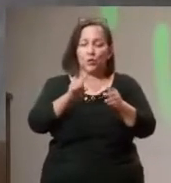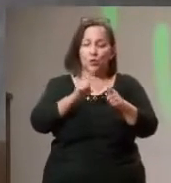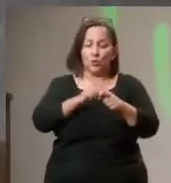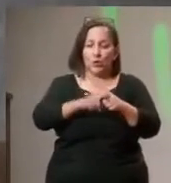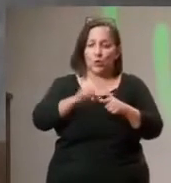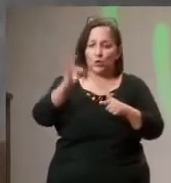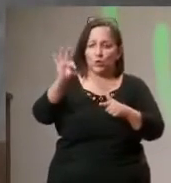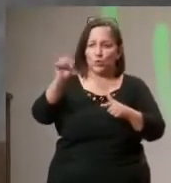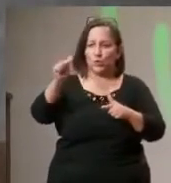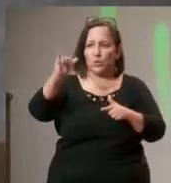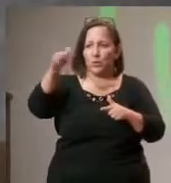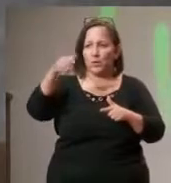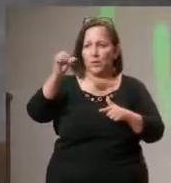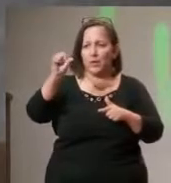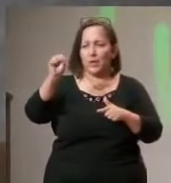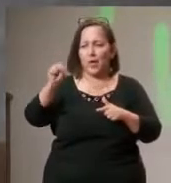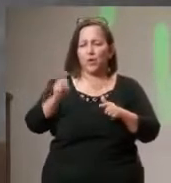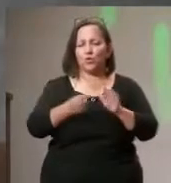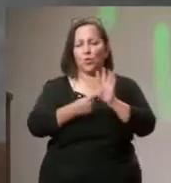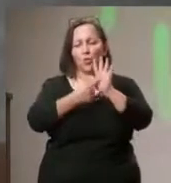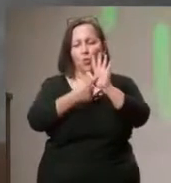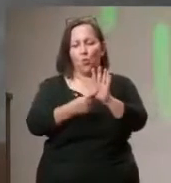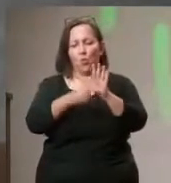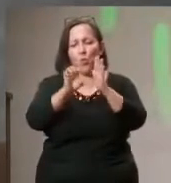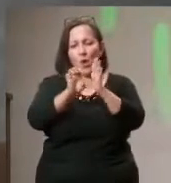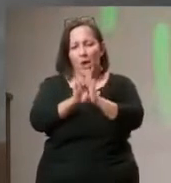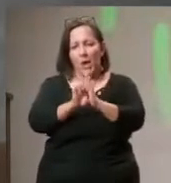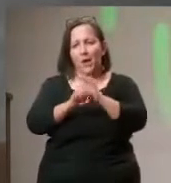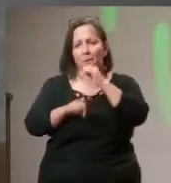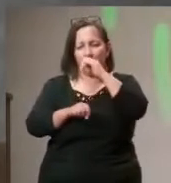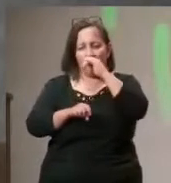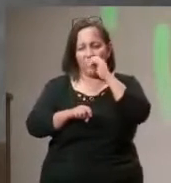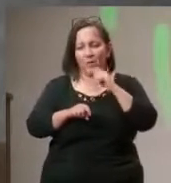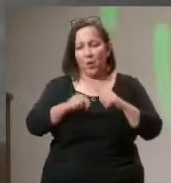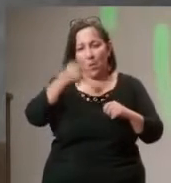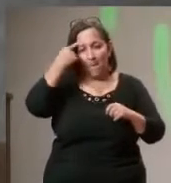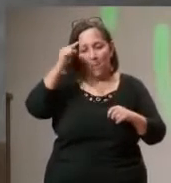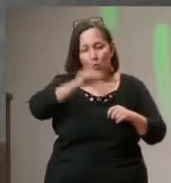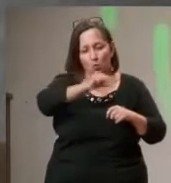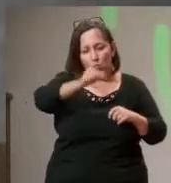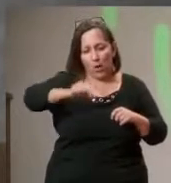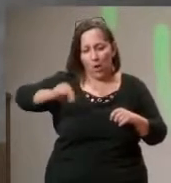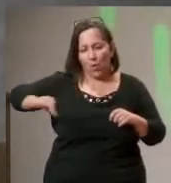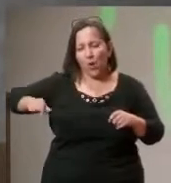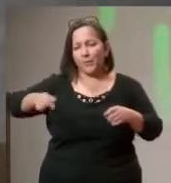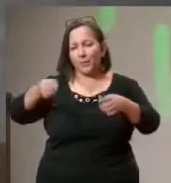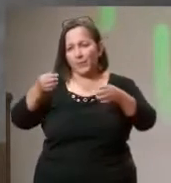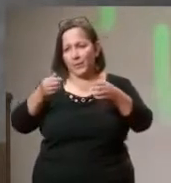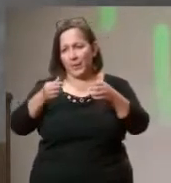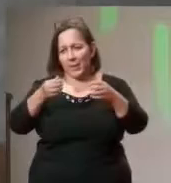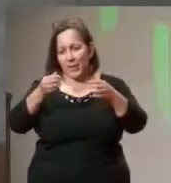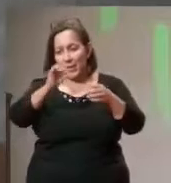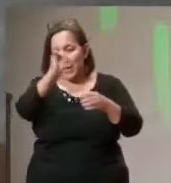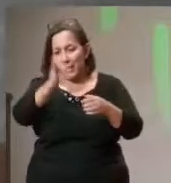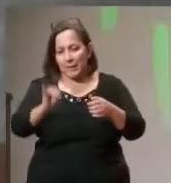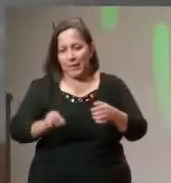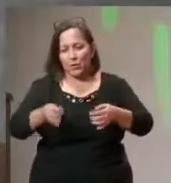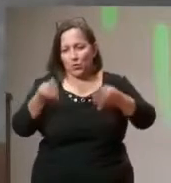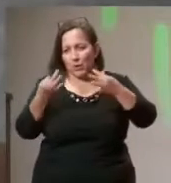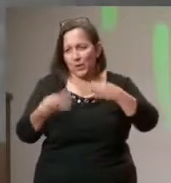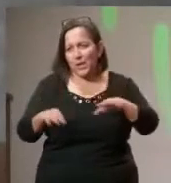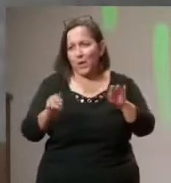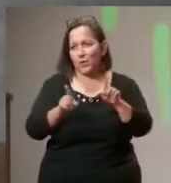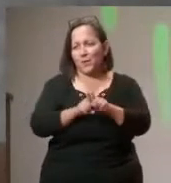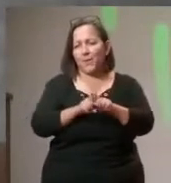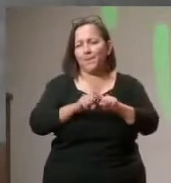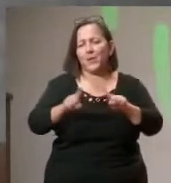ejemplo a nivel de país y Centroamérica en términos de cantidad de caudal de diseño tratado, pero falta dar